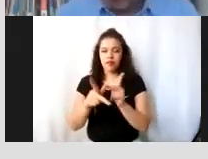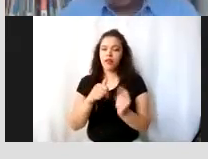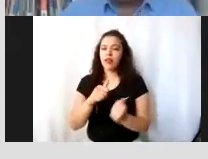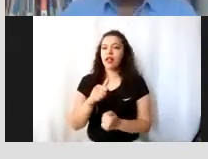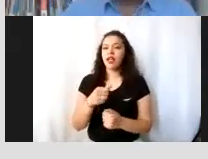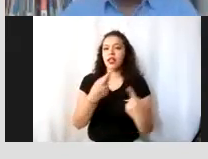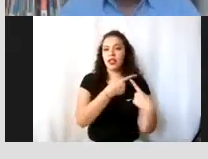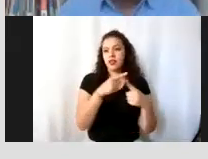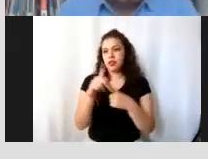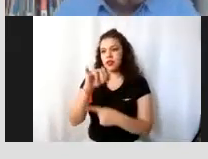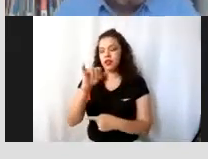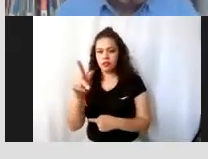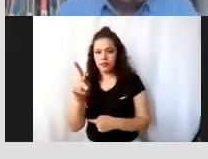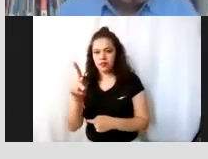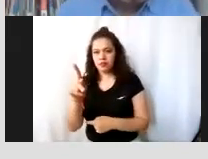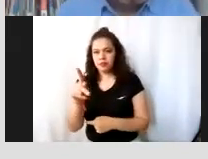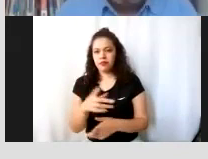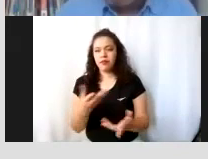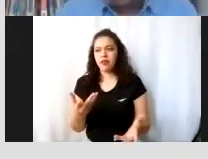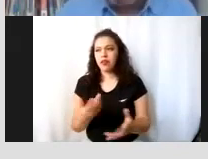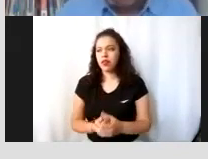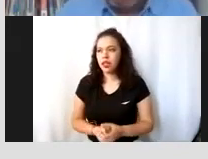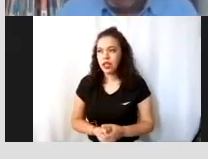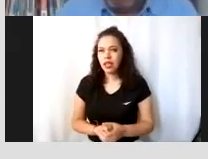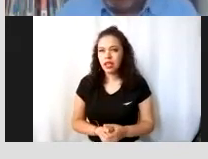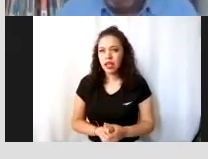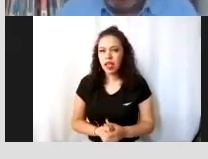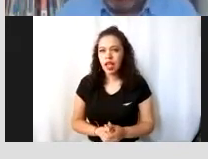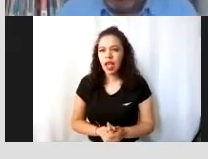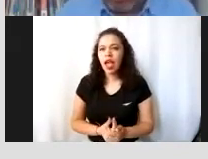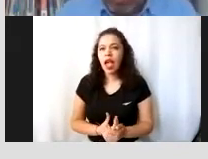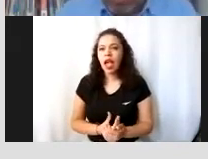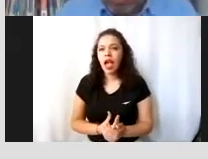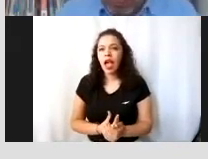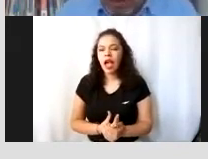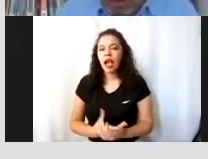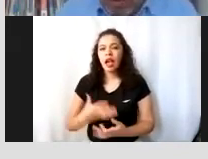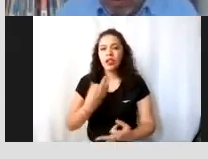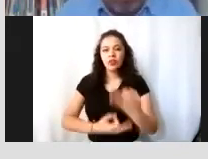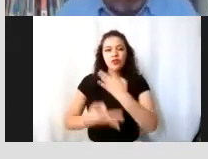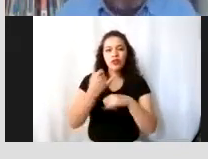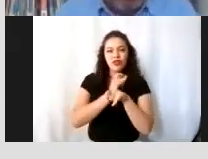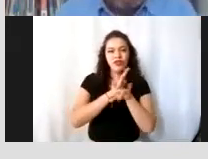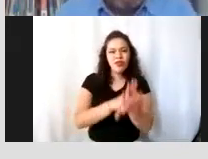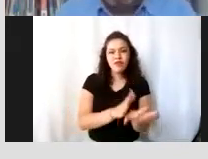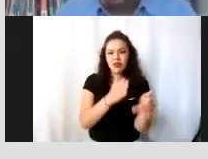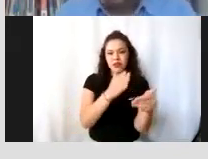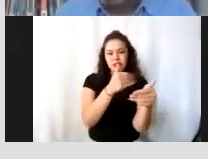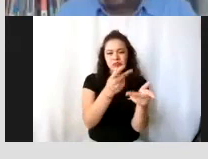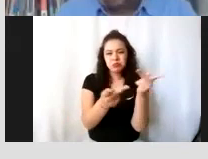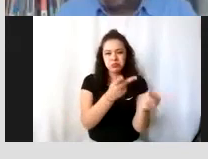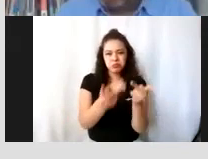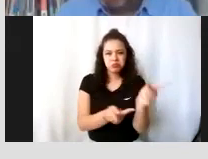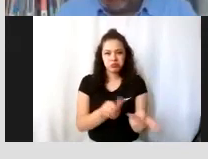de las diversas IAPs, es que suelen tener prácticamente todos los tipos de datos. Quiero preguntarles en este